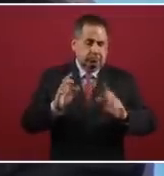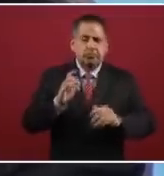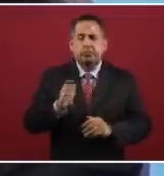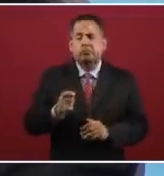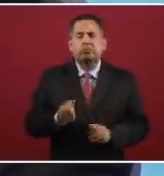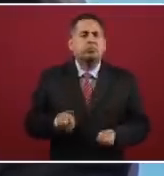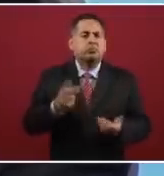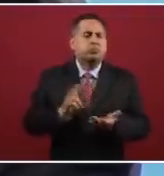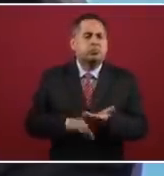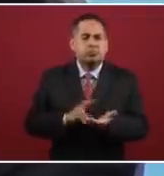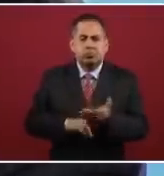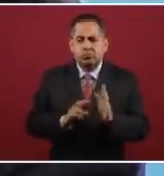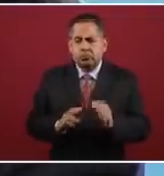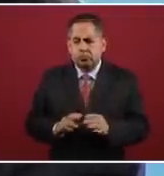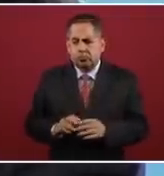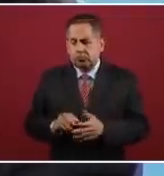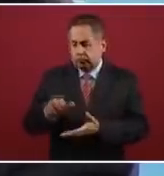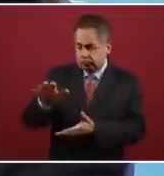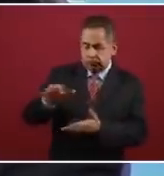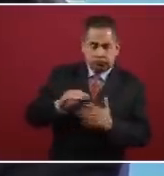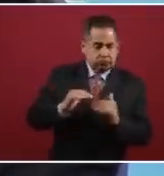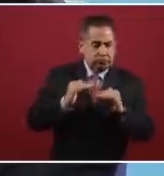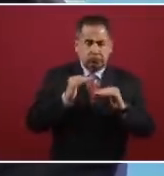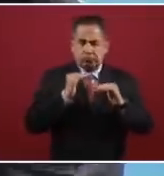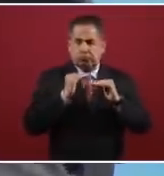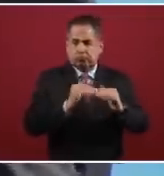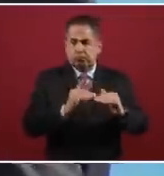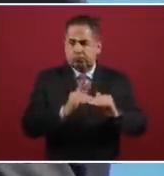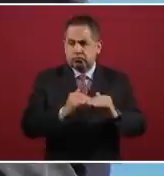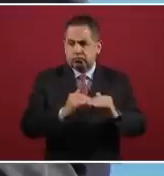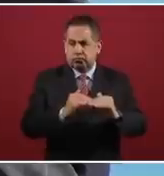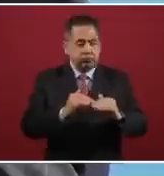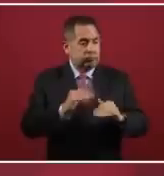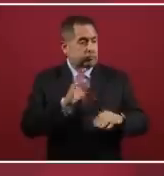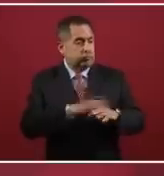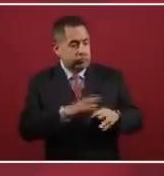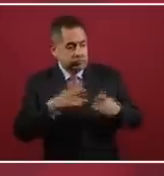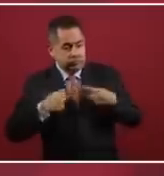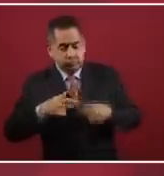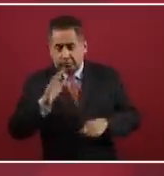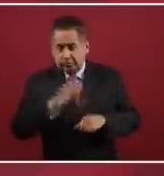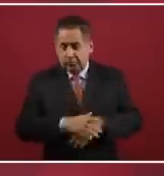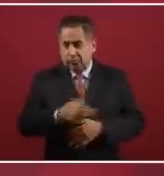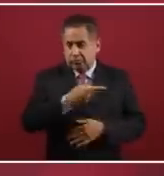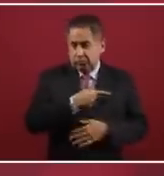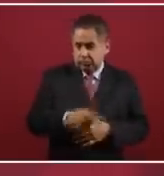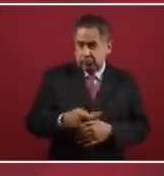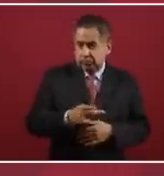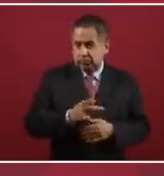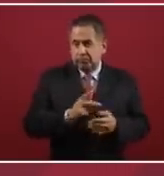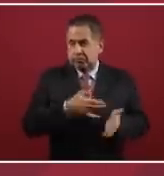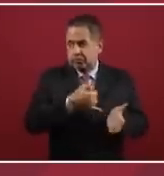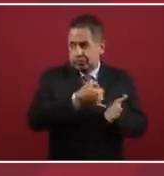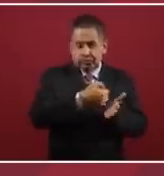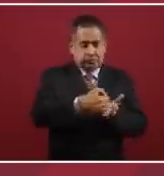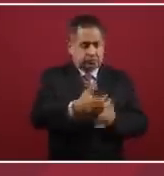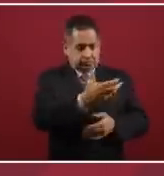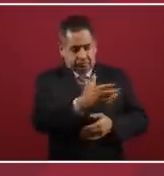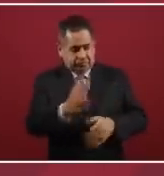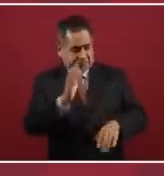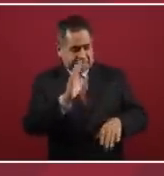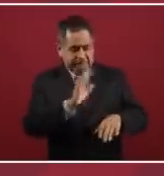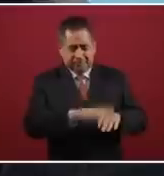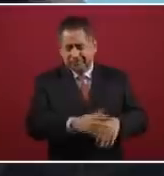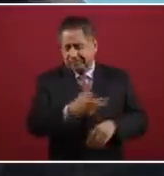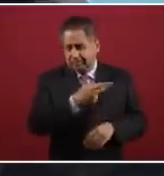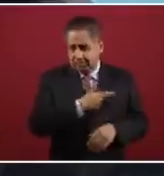está consagrado a los productores más pobres. Aquellos productores que tienen más